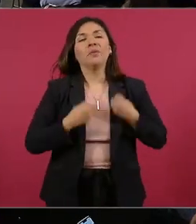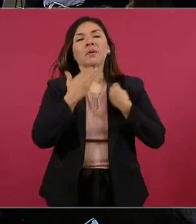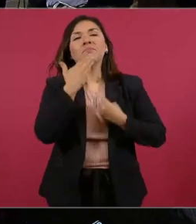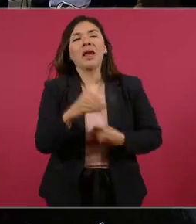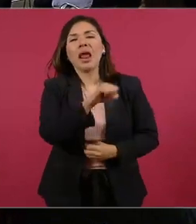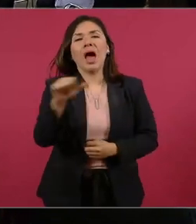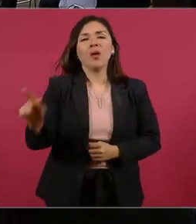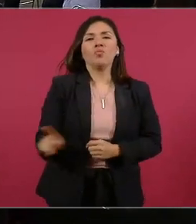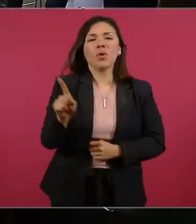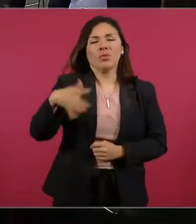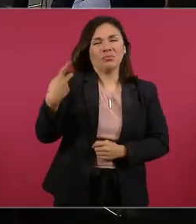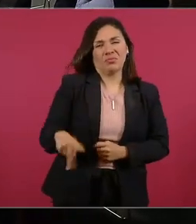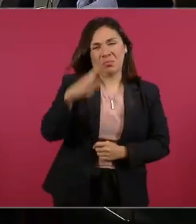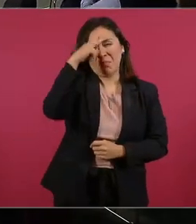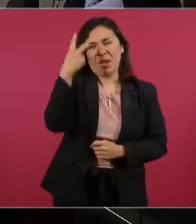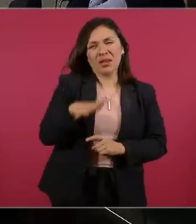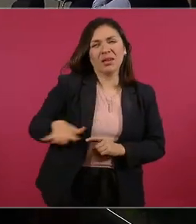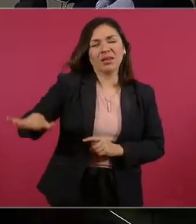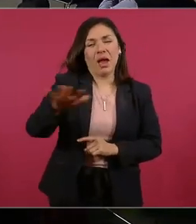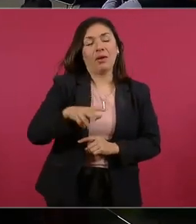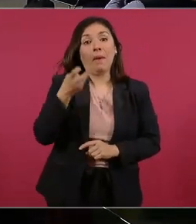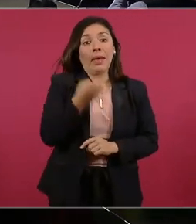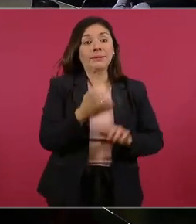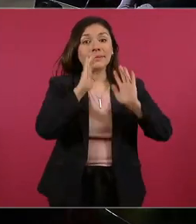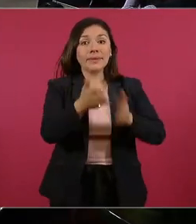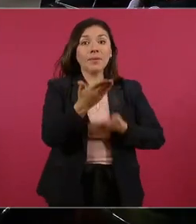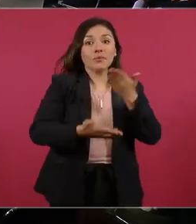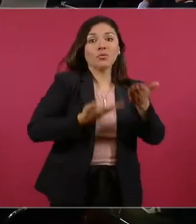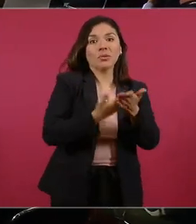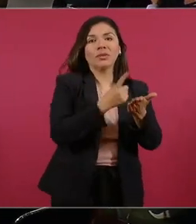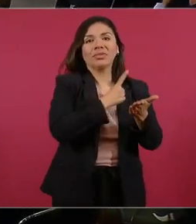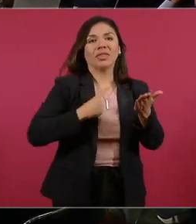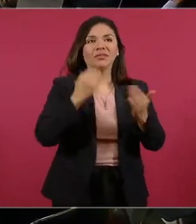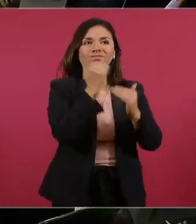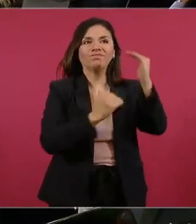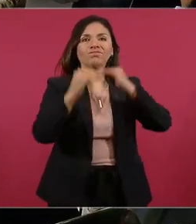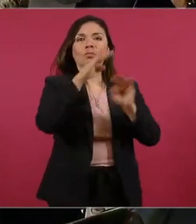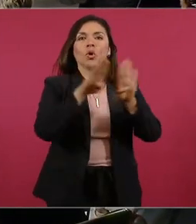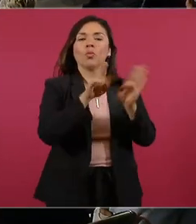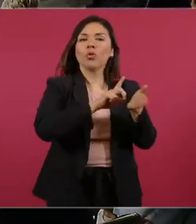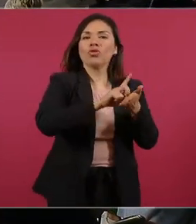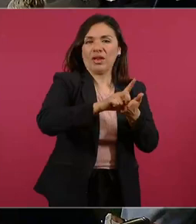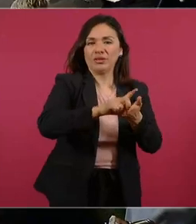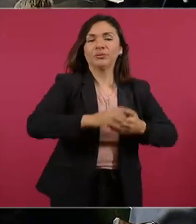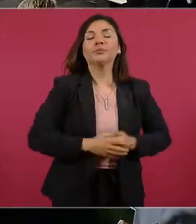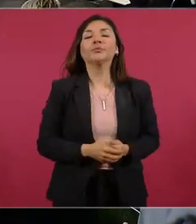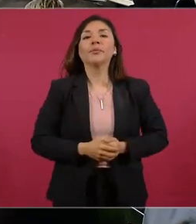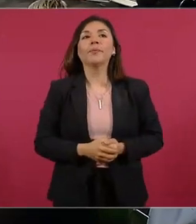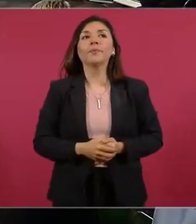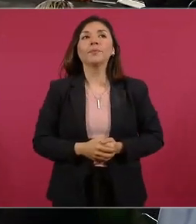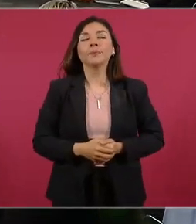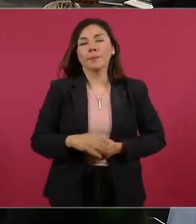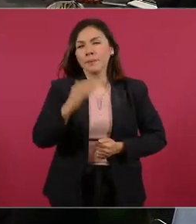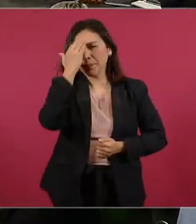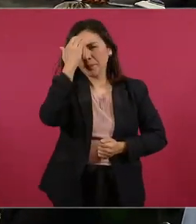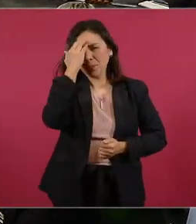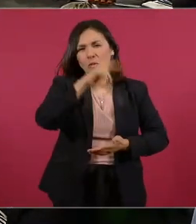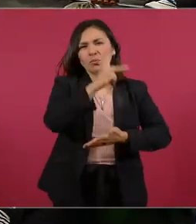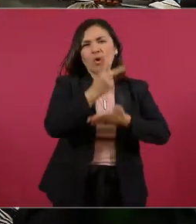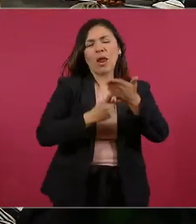México que se han presentado para elevarlos a derecho constitucional. En Sembrando Vida, como ustedes